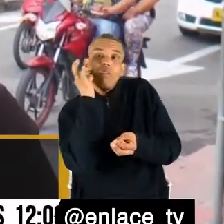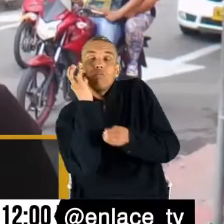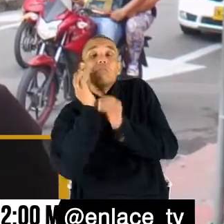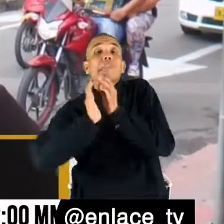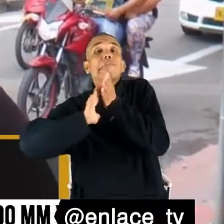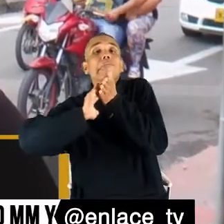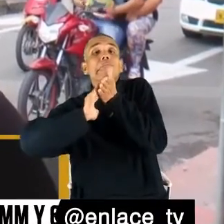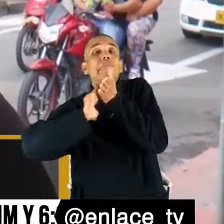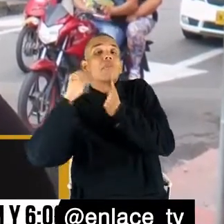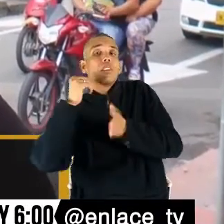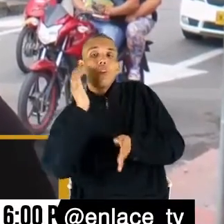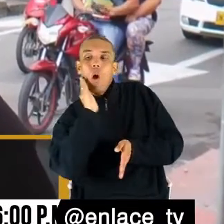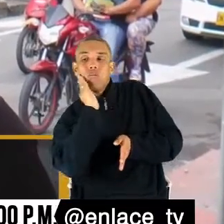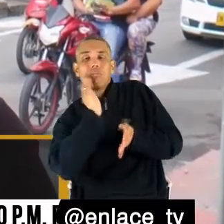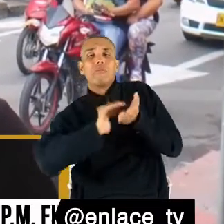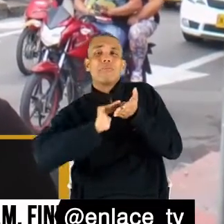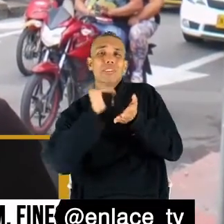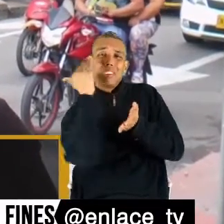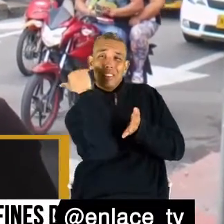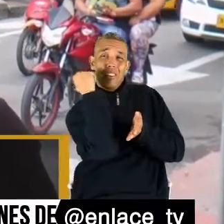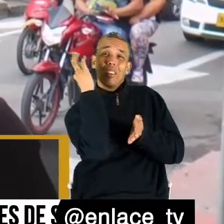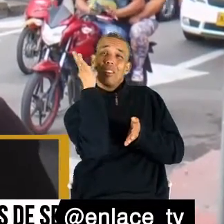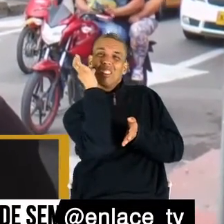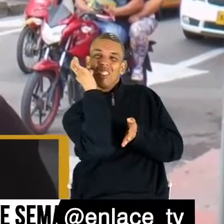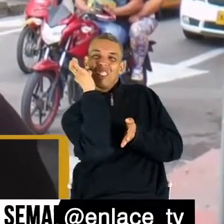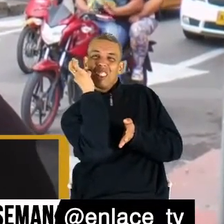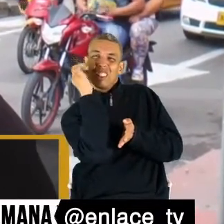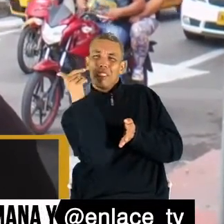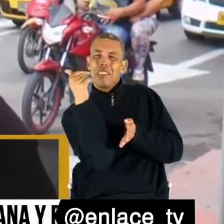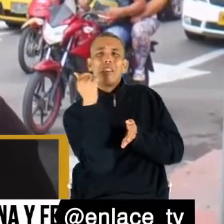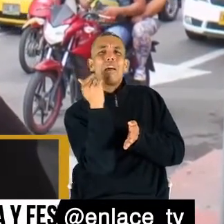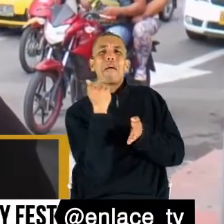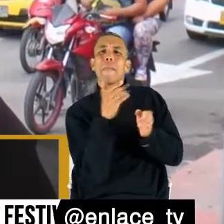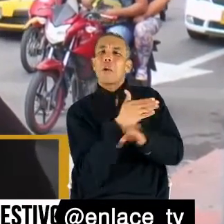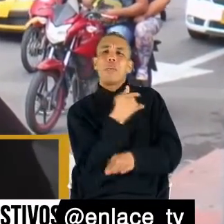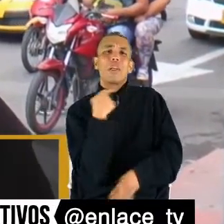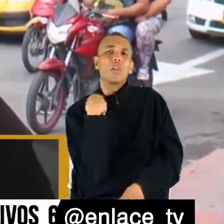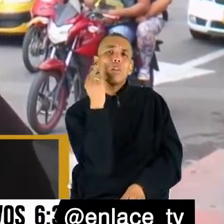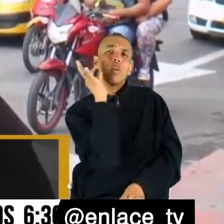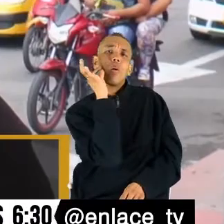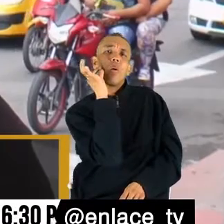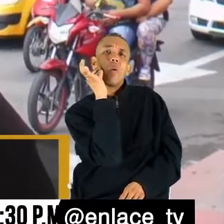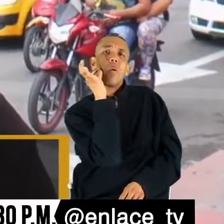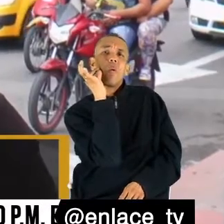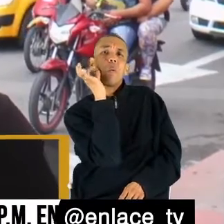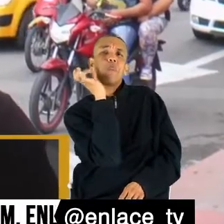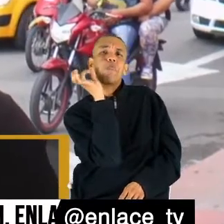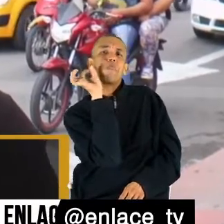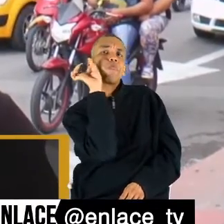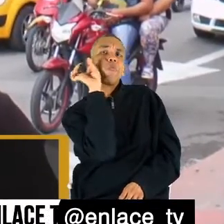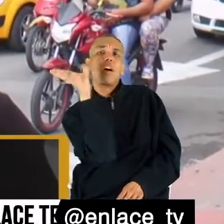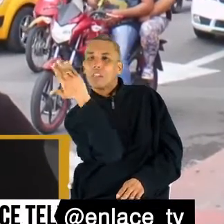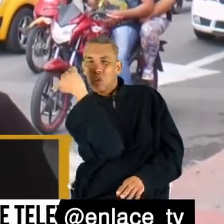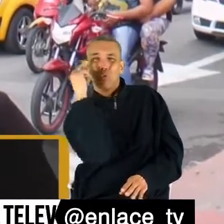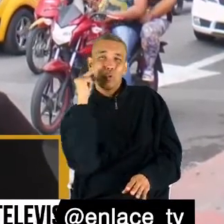una picada en la cara, un dolor de cabeza y él está aquí internado pregando a ver qué solución le tenga porque